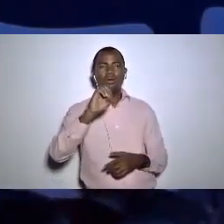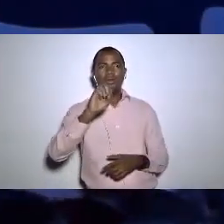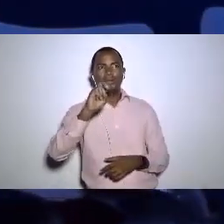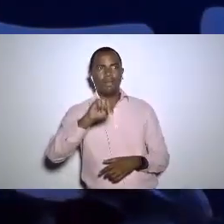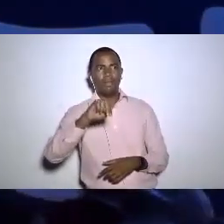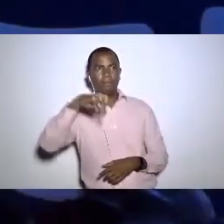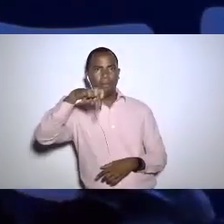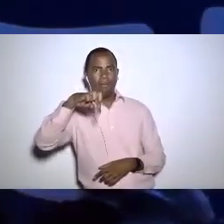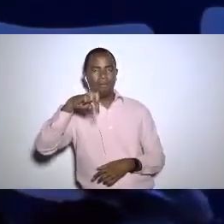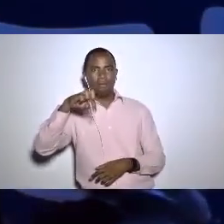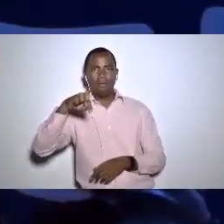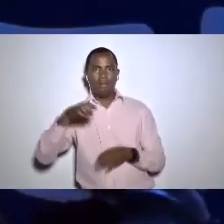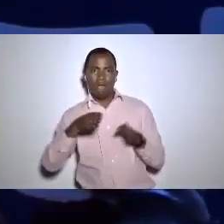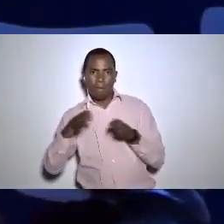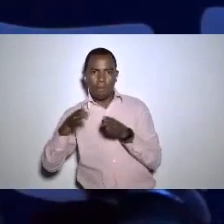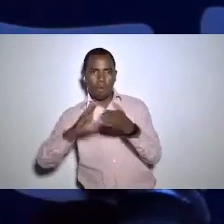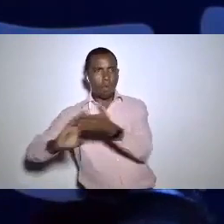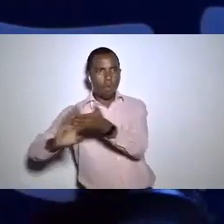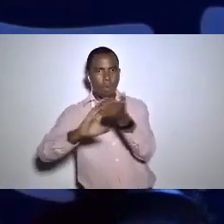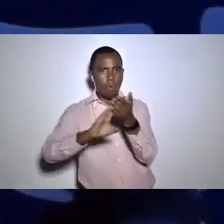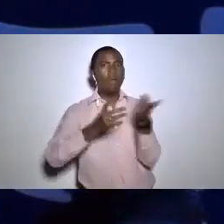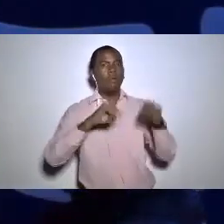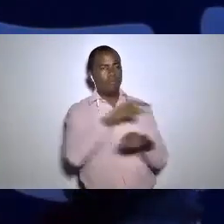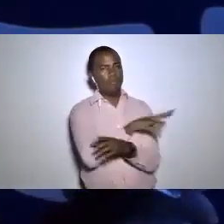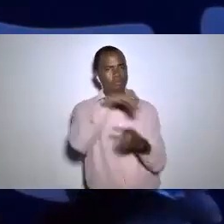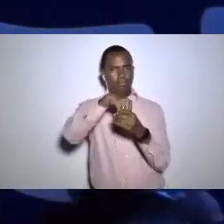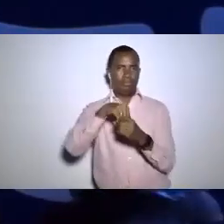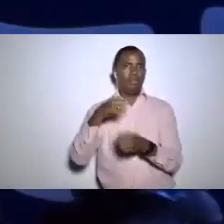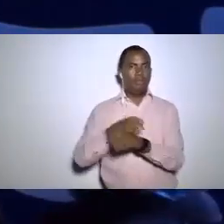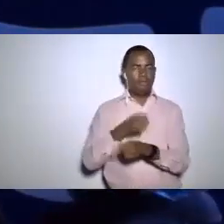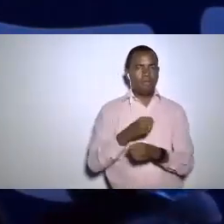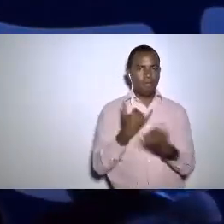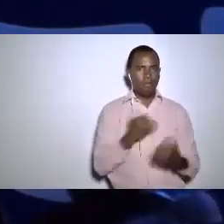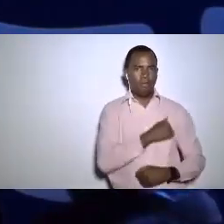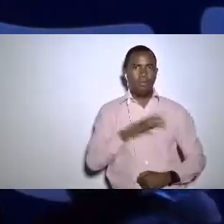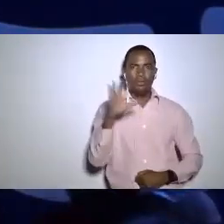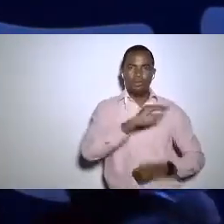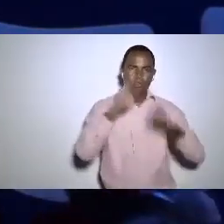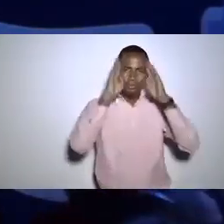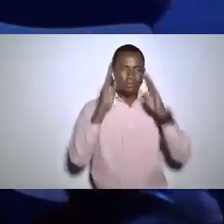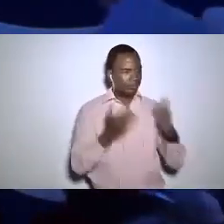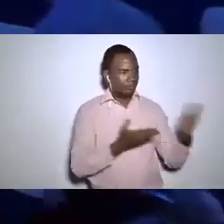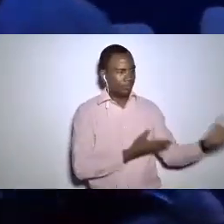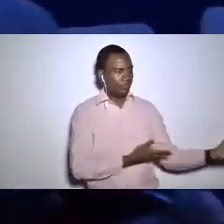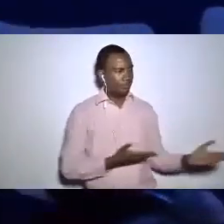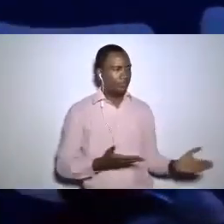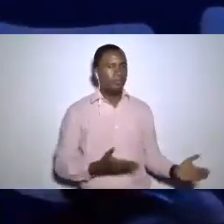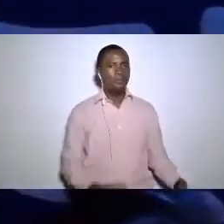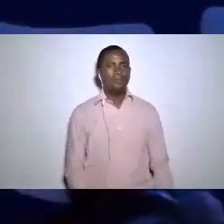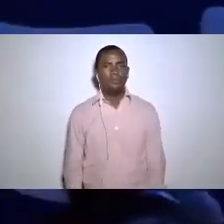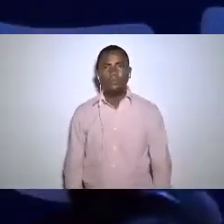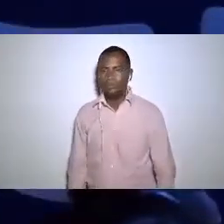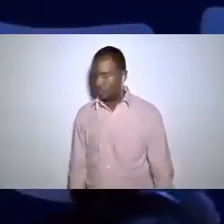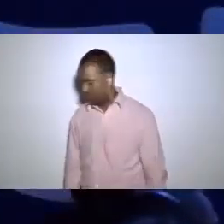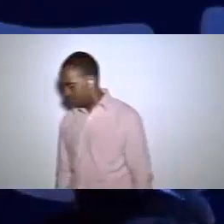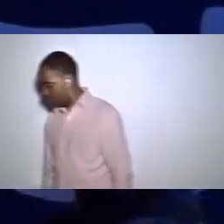la directiva ONP de líneas arrendadas. Entonces, los dejamos con Philippe Defrain.